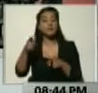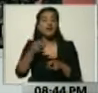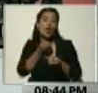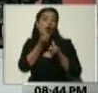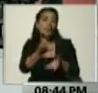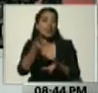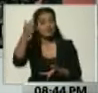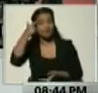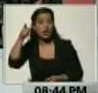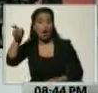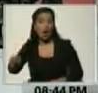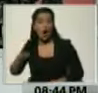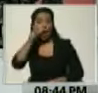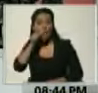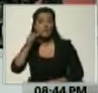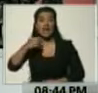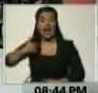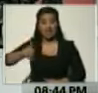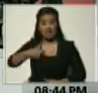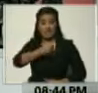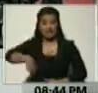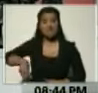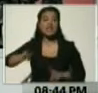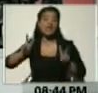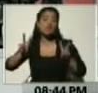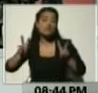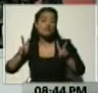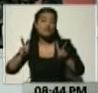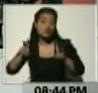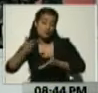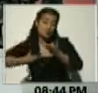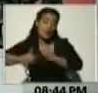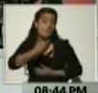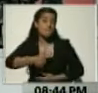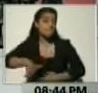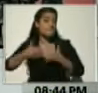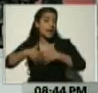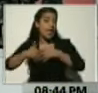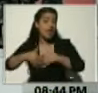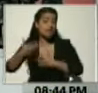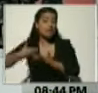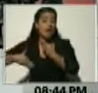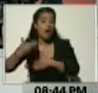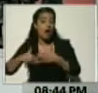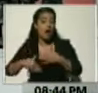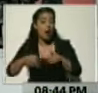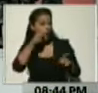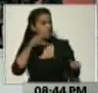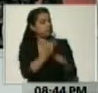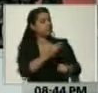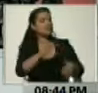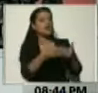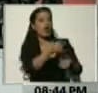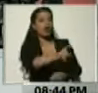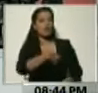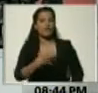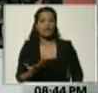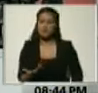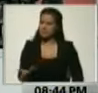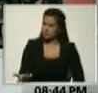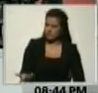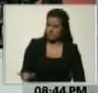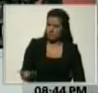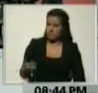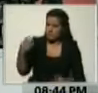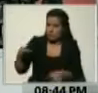pues. Empresario, como los diputados de la oposición aquí en Venezuela, 91% tienen